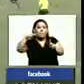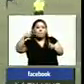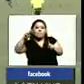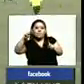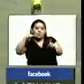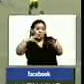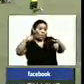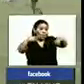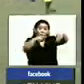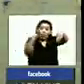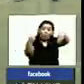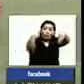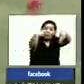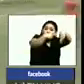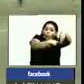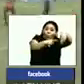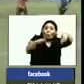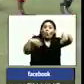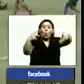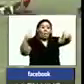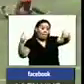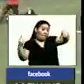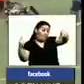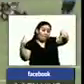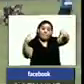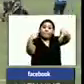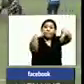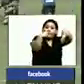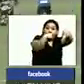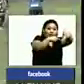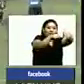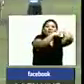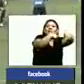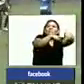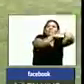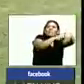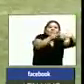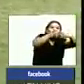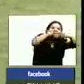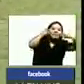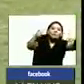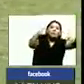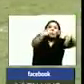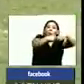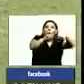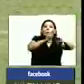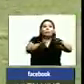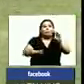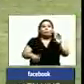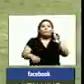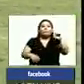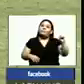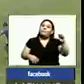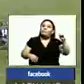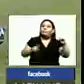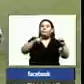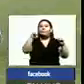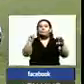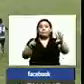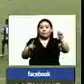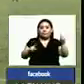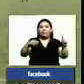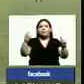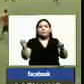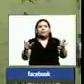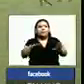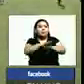al guardameta de FAS Con un disparo de larga distancia Justo al borde del área para romper el 0x0 del duelo Pero cuando se corría el